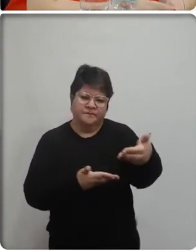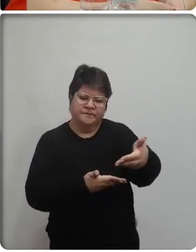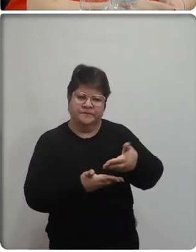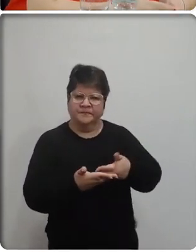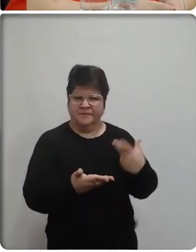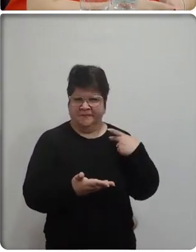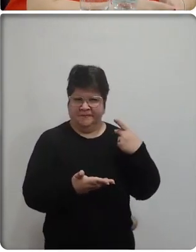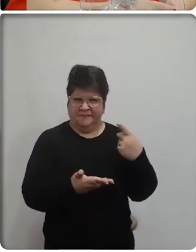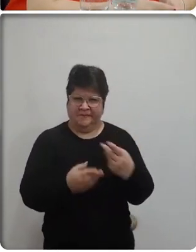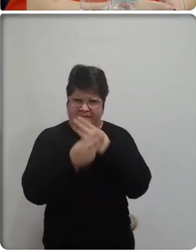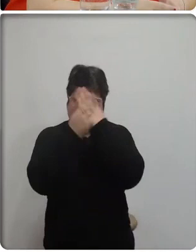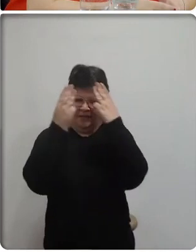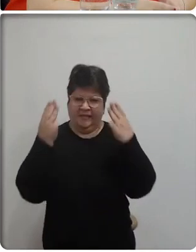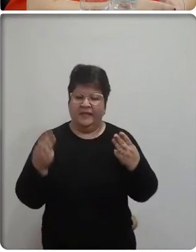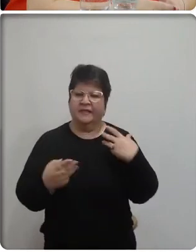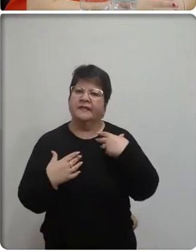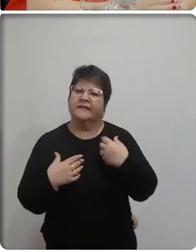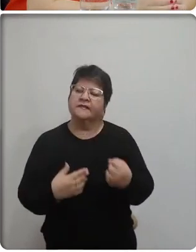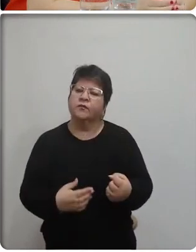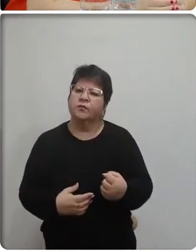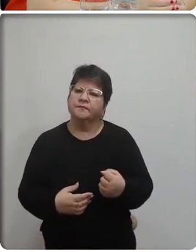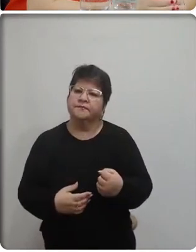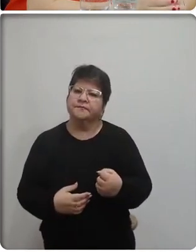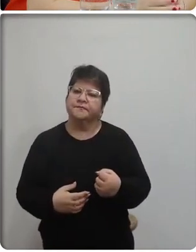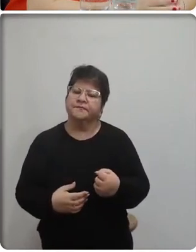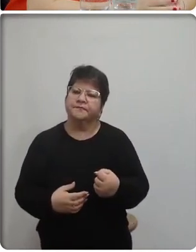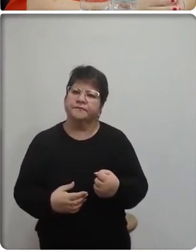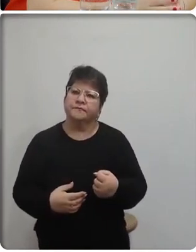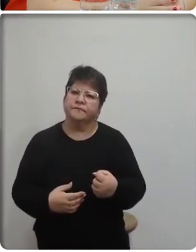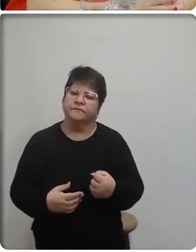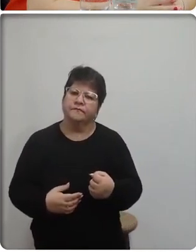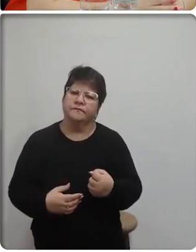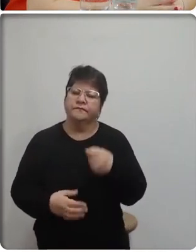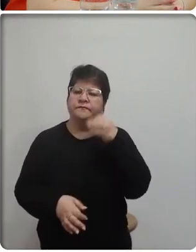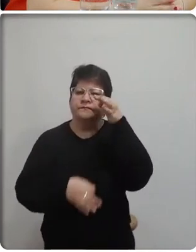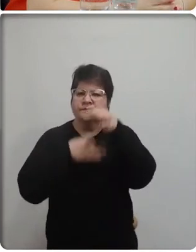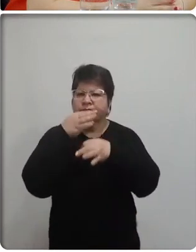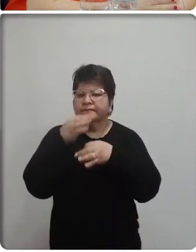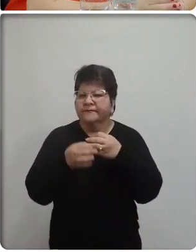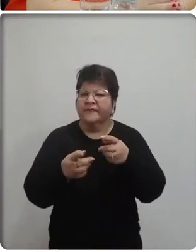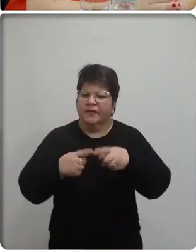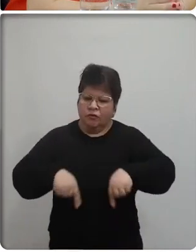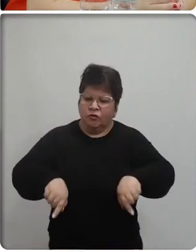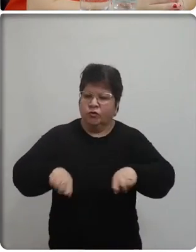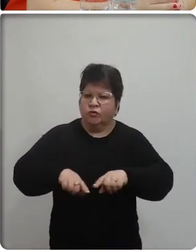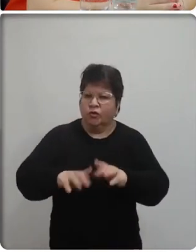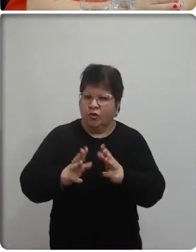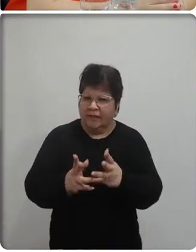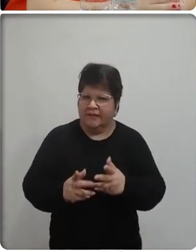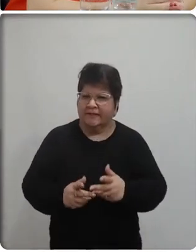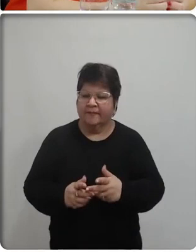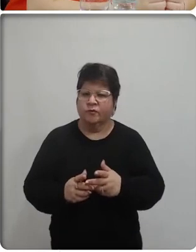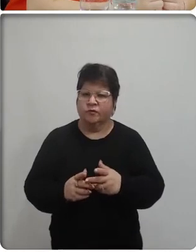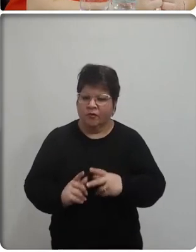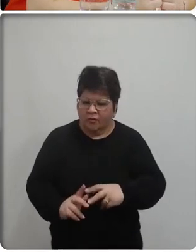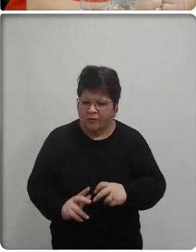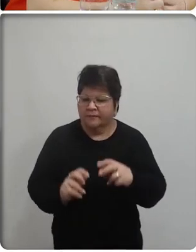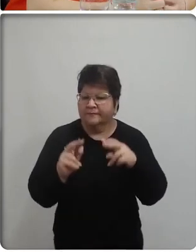Salud que manifiesta, nosotros venimos con la realización de la pesquisa